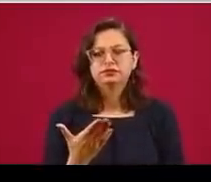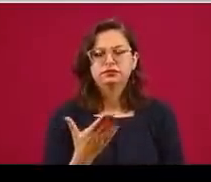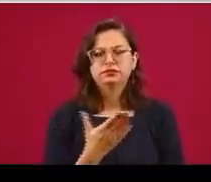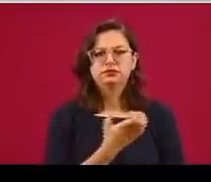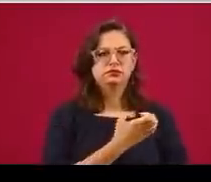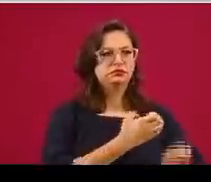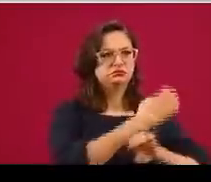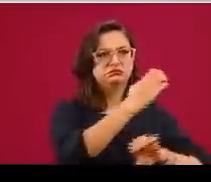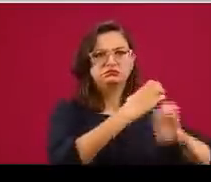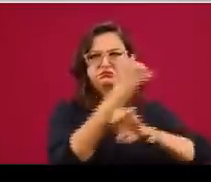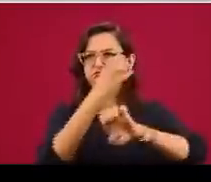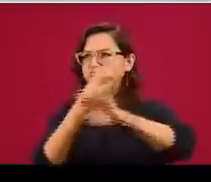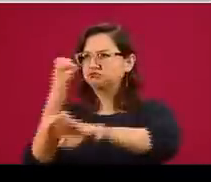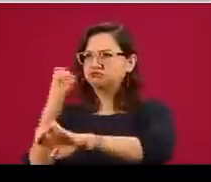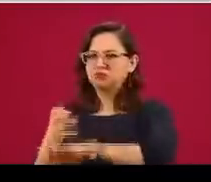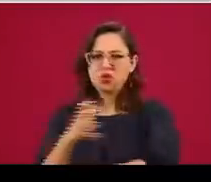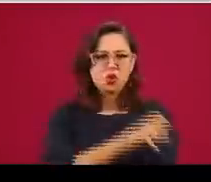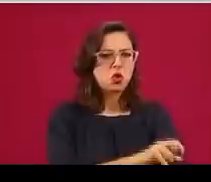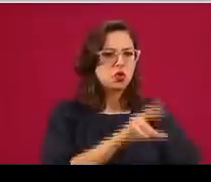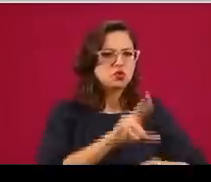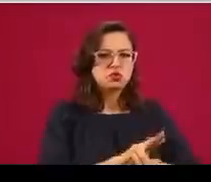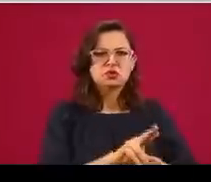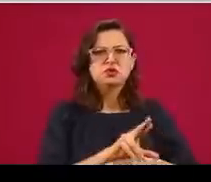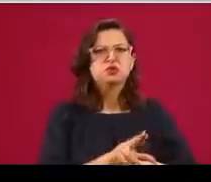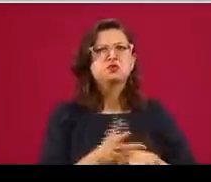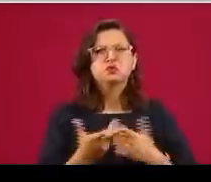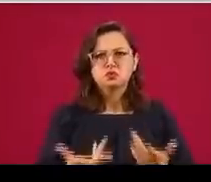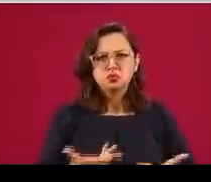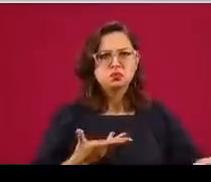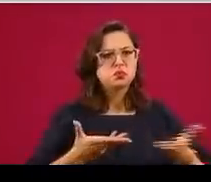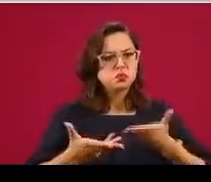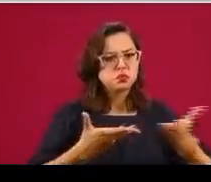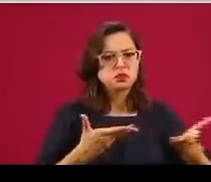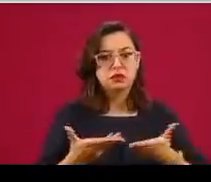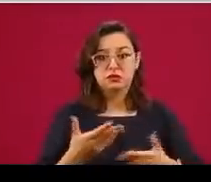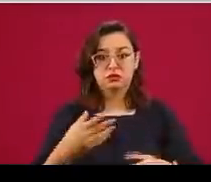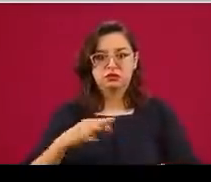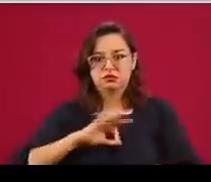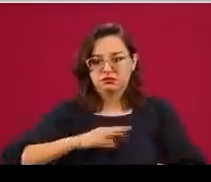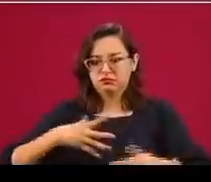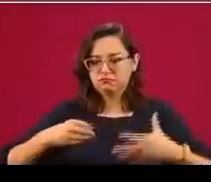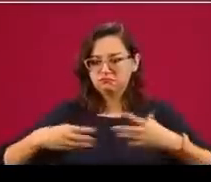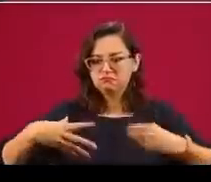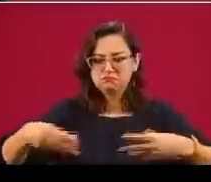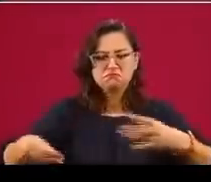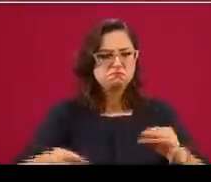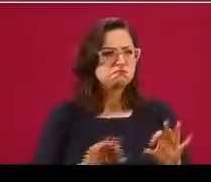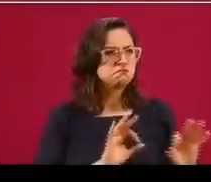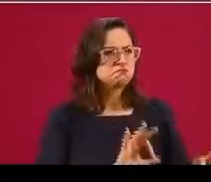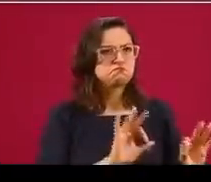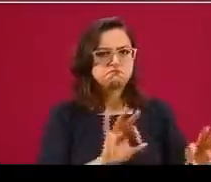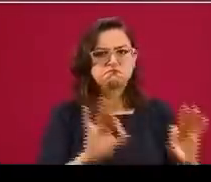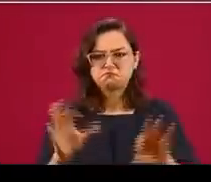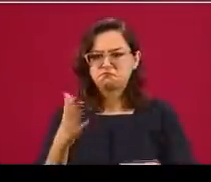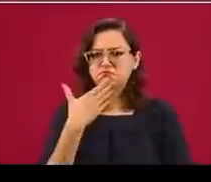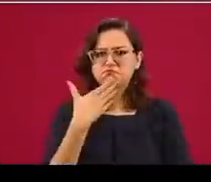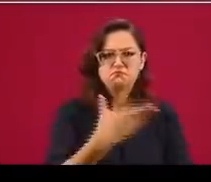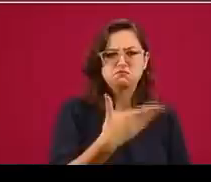gobiernos estatales en el caso de la pandemia. Una muestra